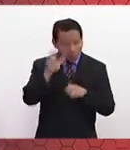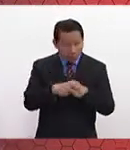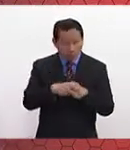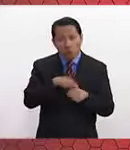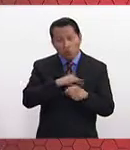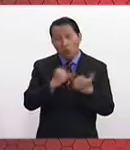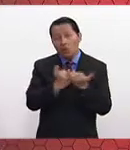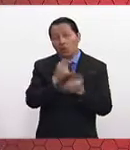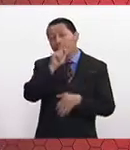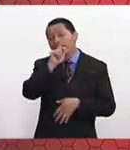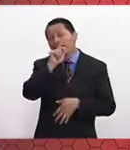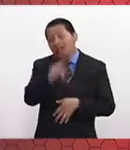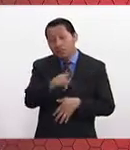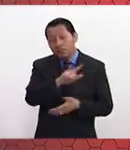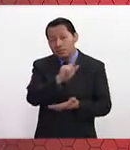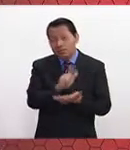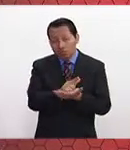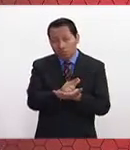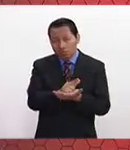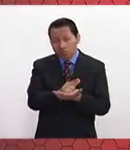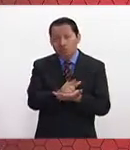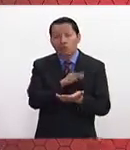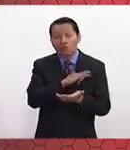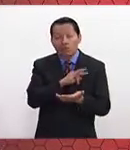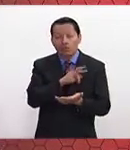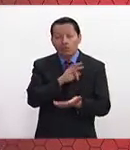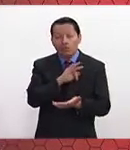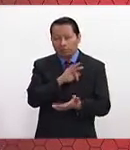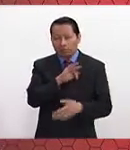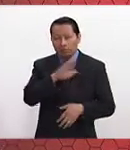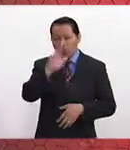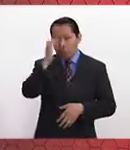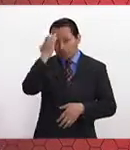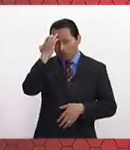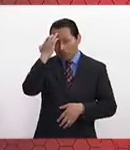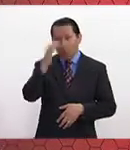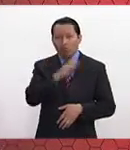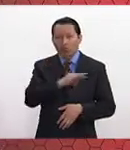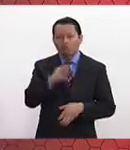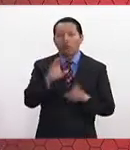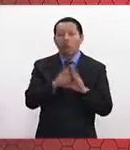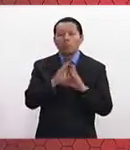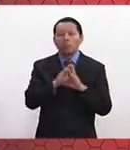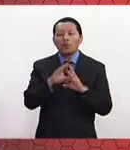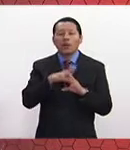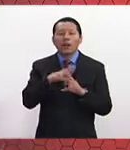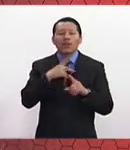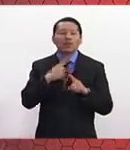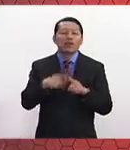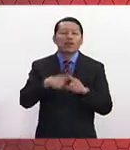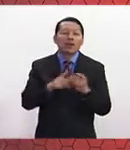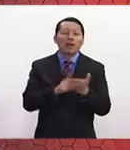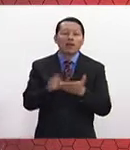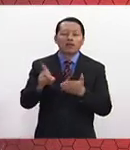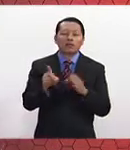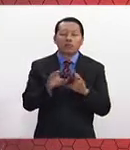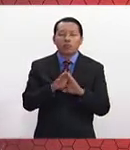y también si son capaces la Unión Europea de reconocer el cierto derecho de